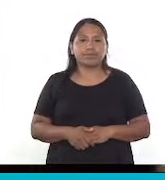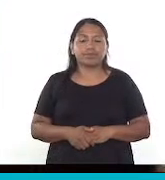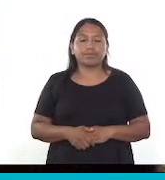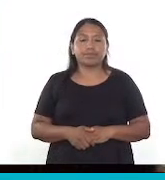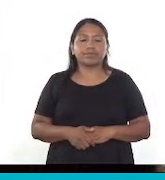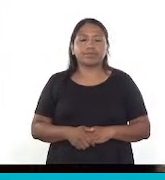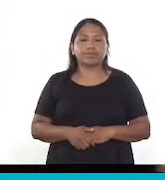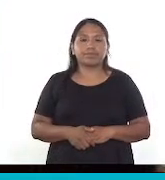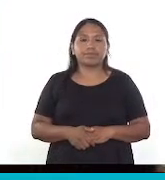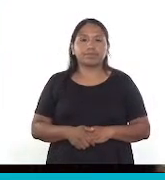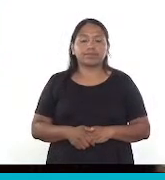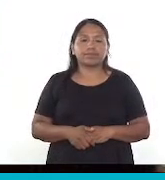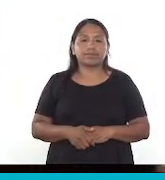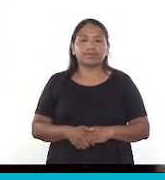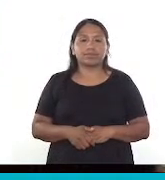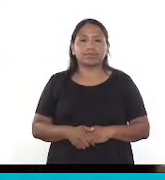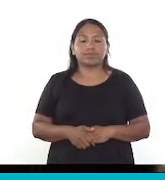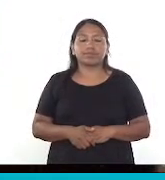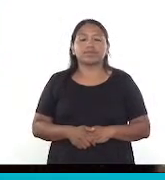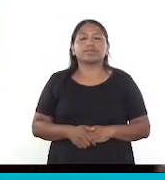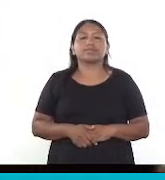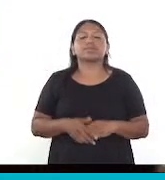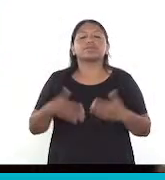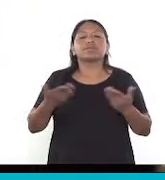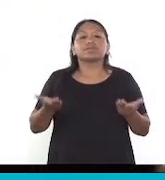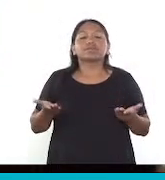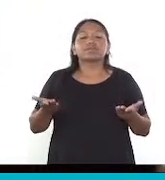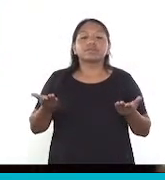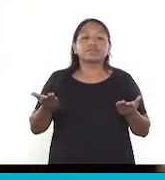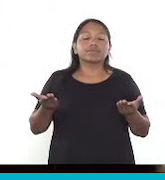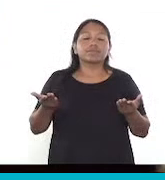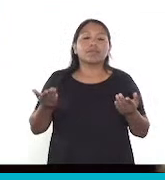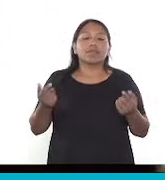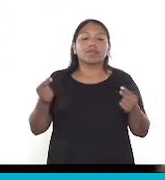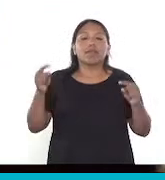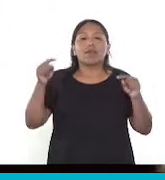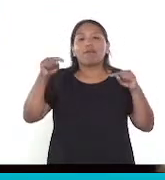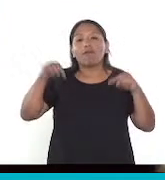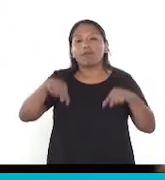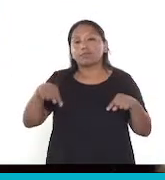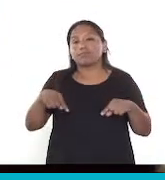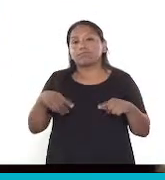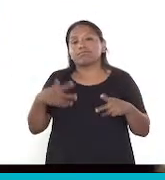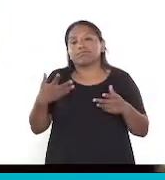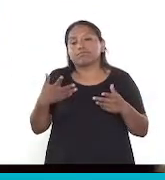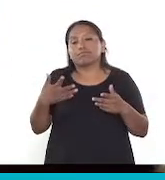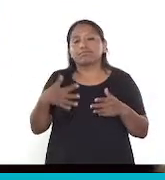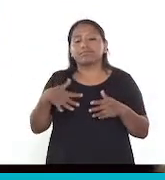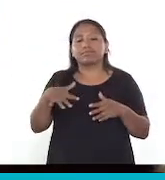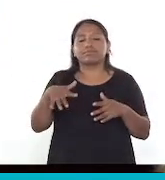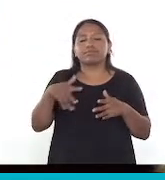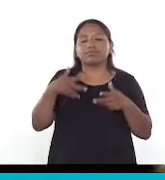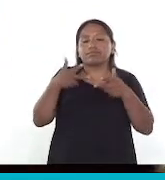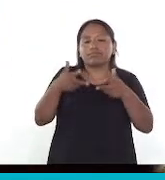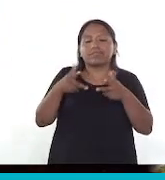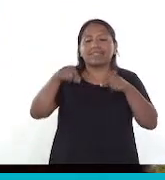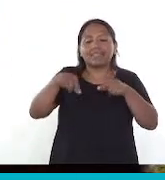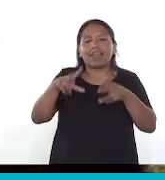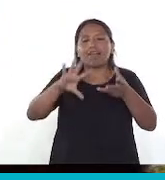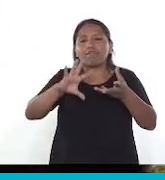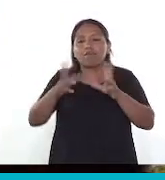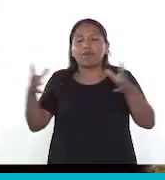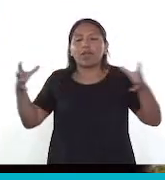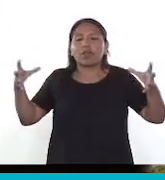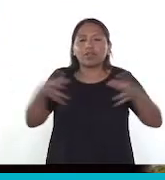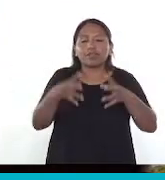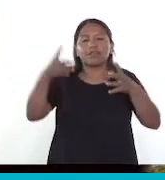hoy como decíamos al principio realizamos este ejercicio colectivo